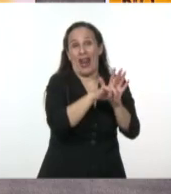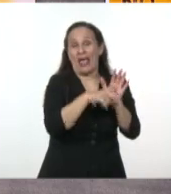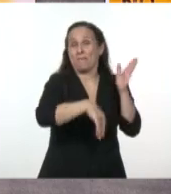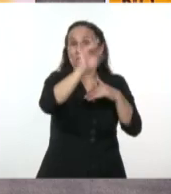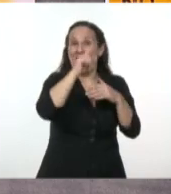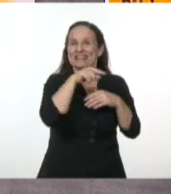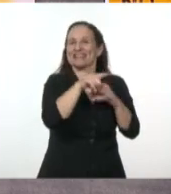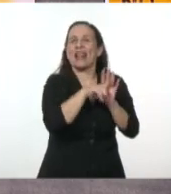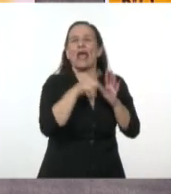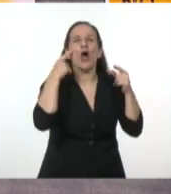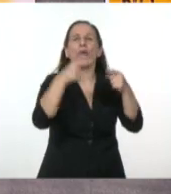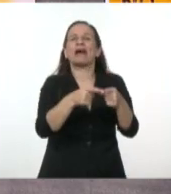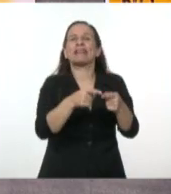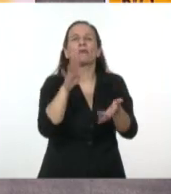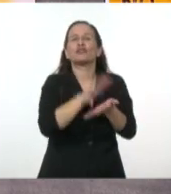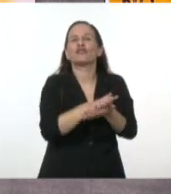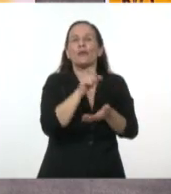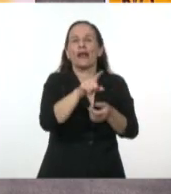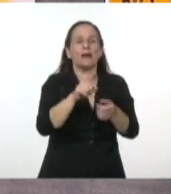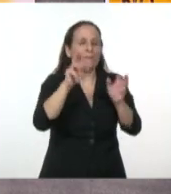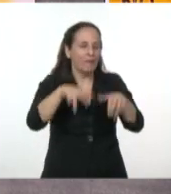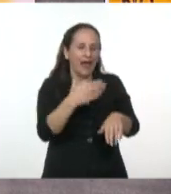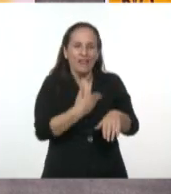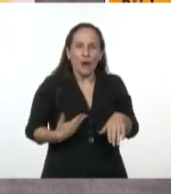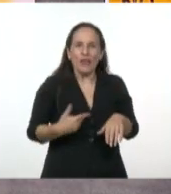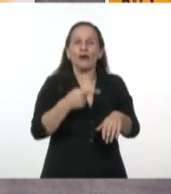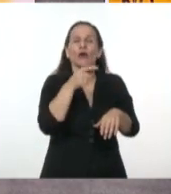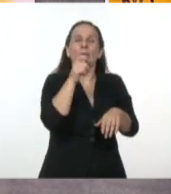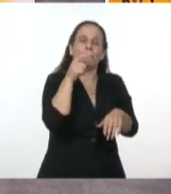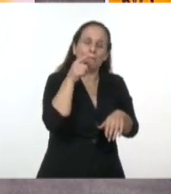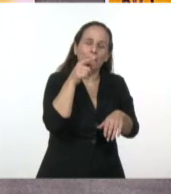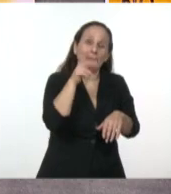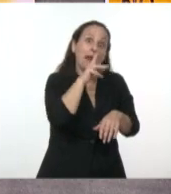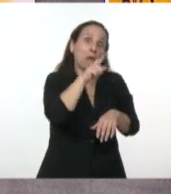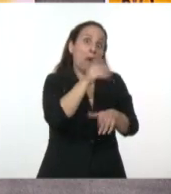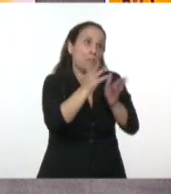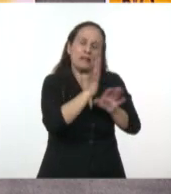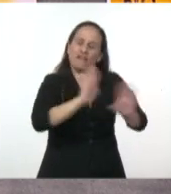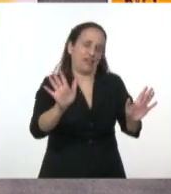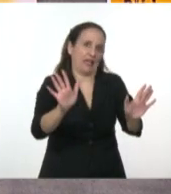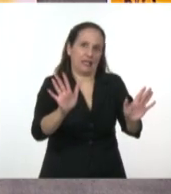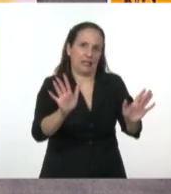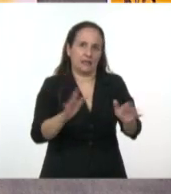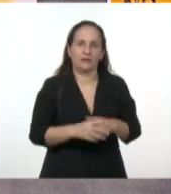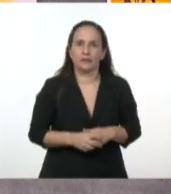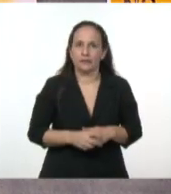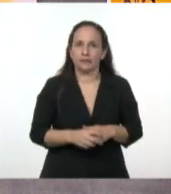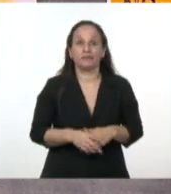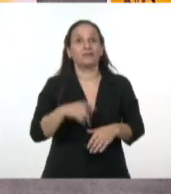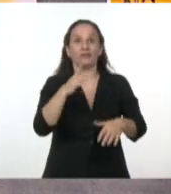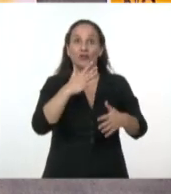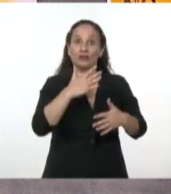implementar unas distintas políticas públicas para erradicar la violencia específicamente contra la mujer. Bien. En el caso de la violencia